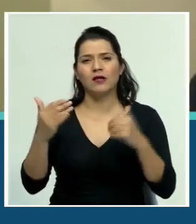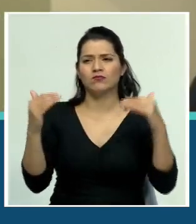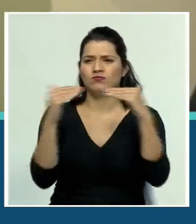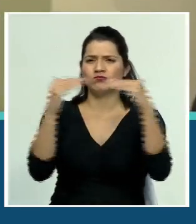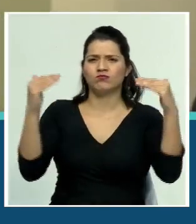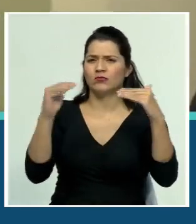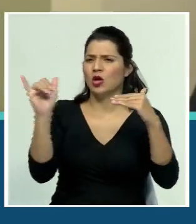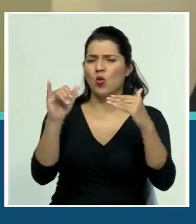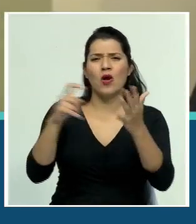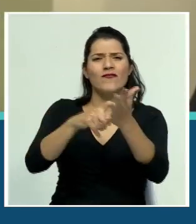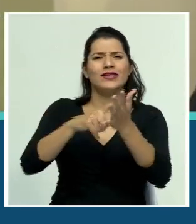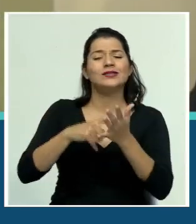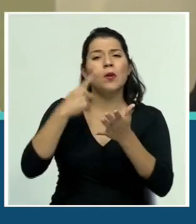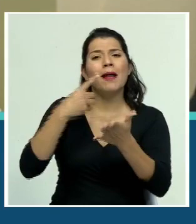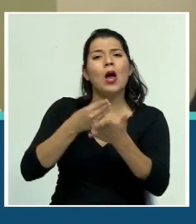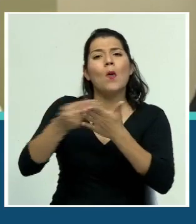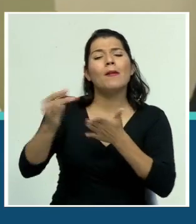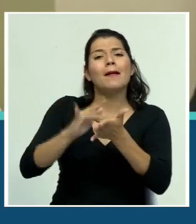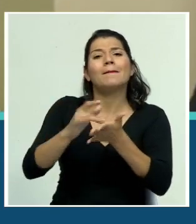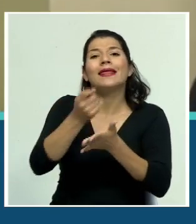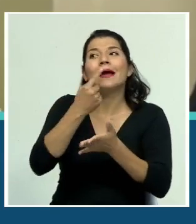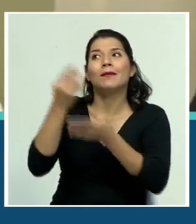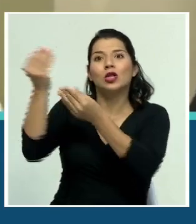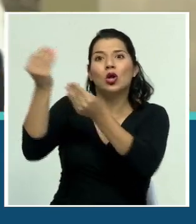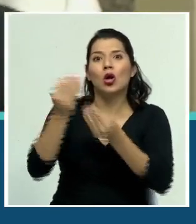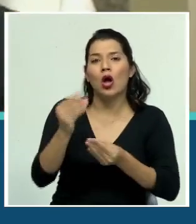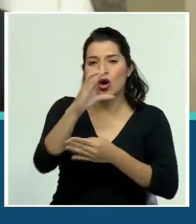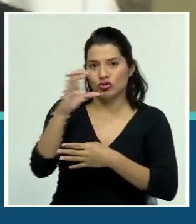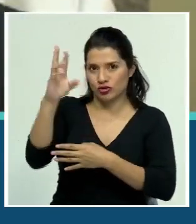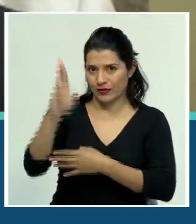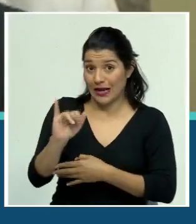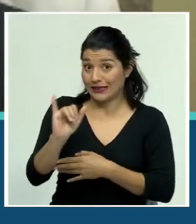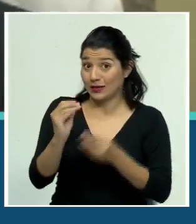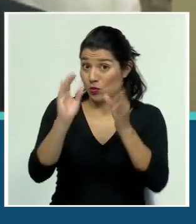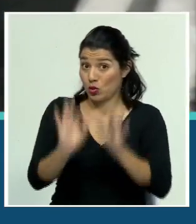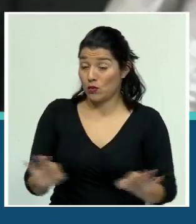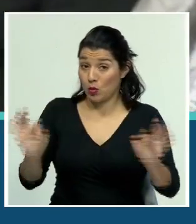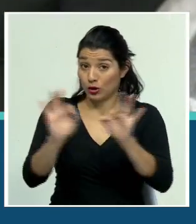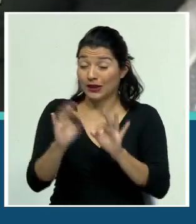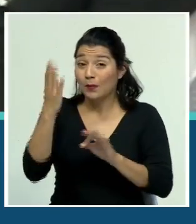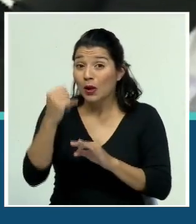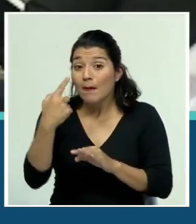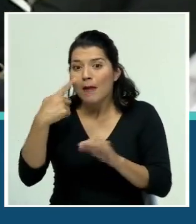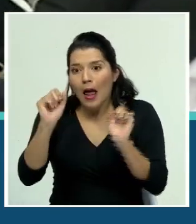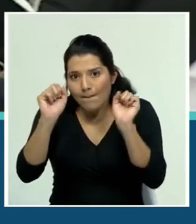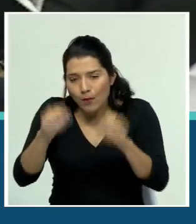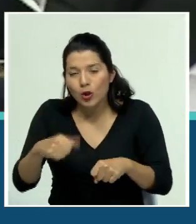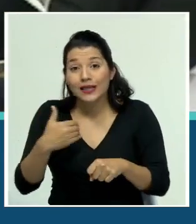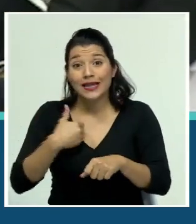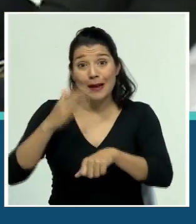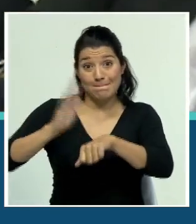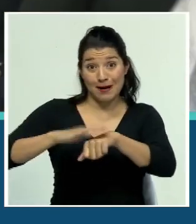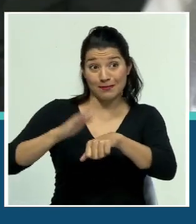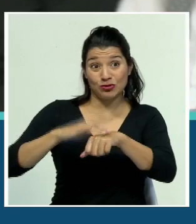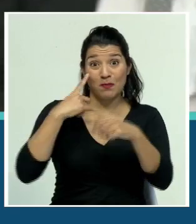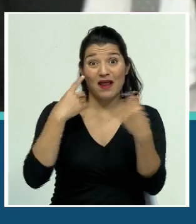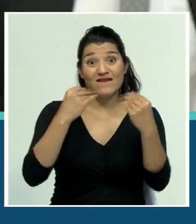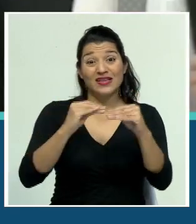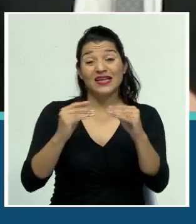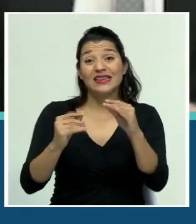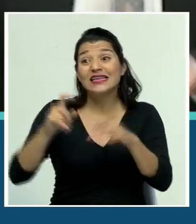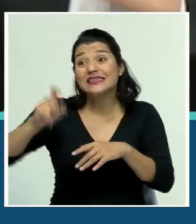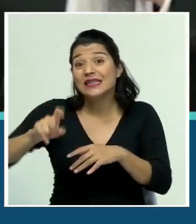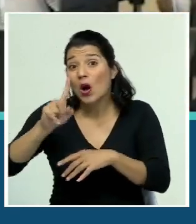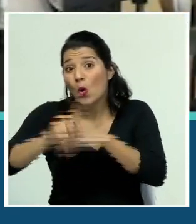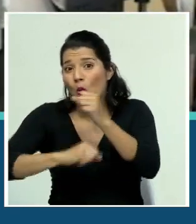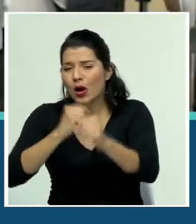la importación de medicamentos. Este es de mucha ayuda, ya que para poder conseguir un registro se tardaba hasta un año, pero a